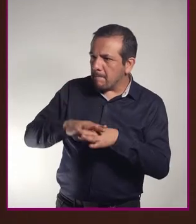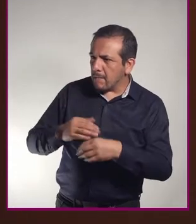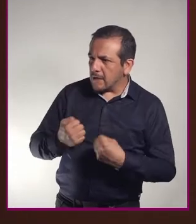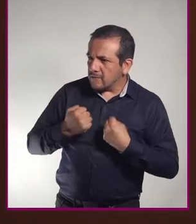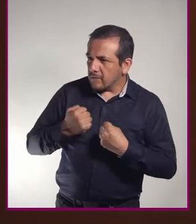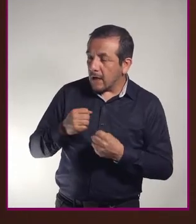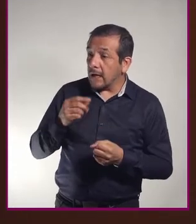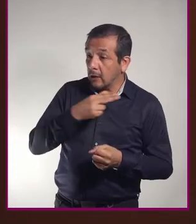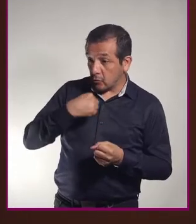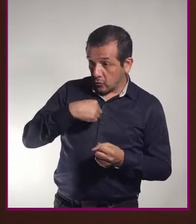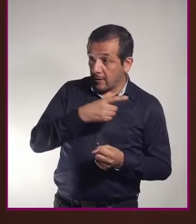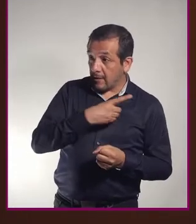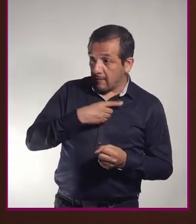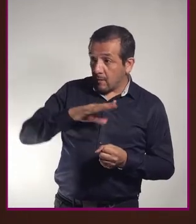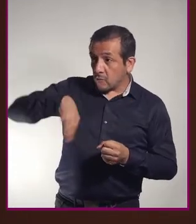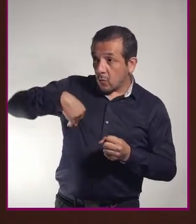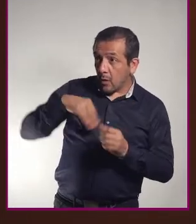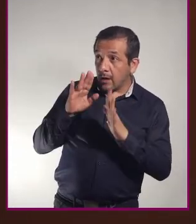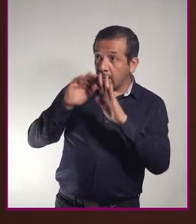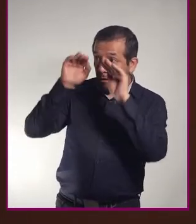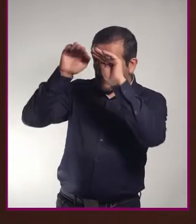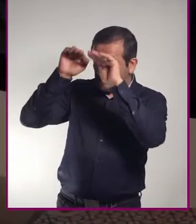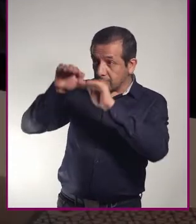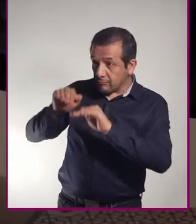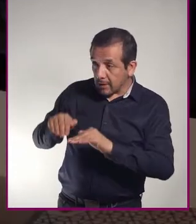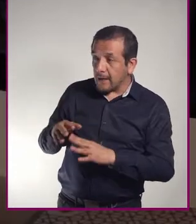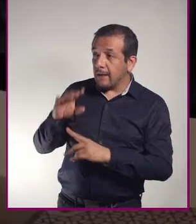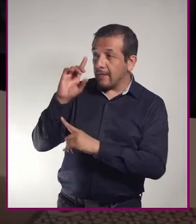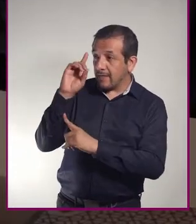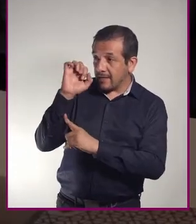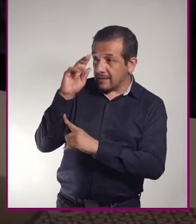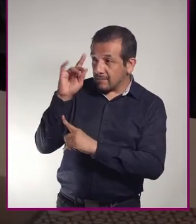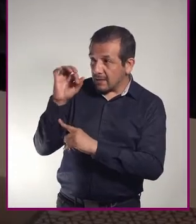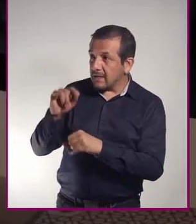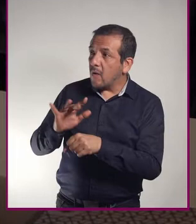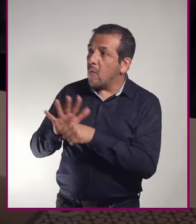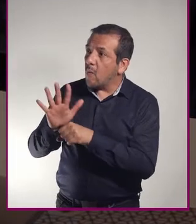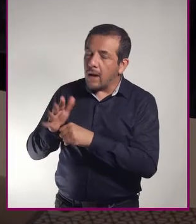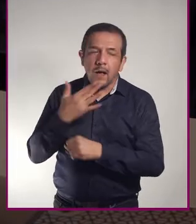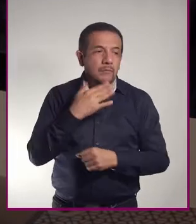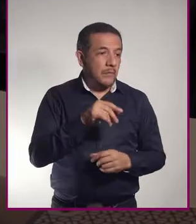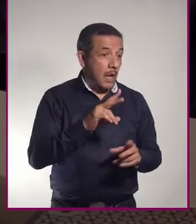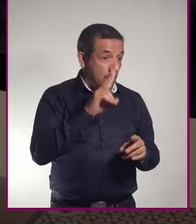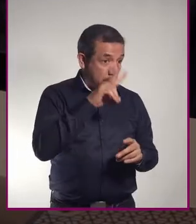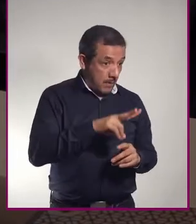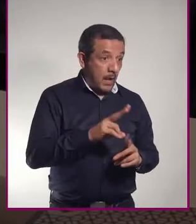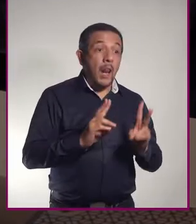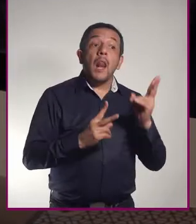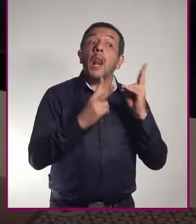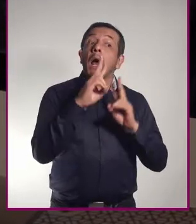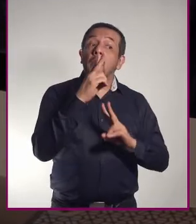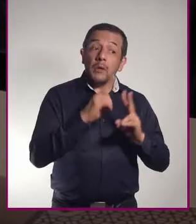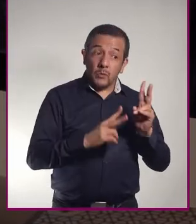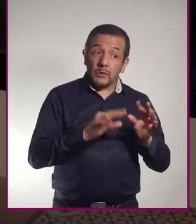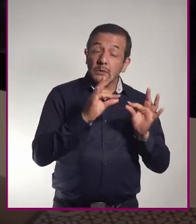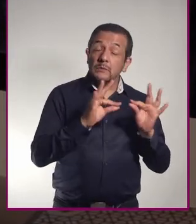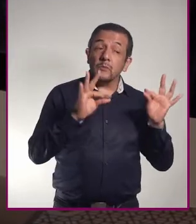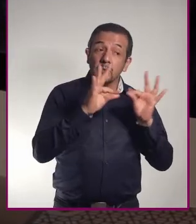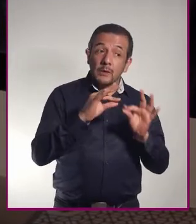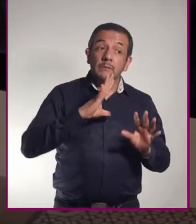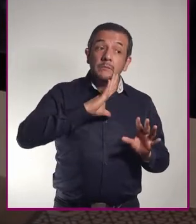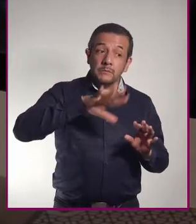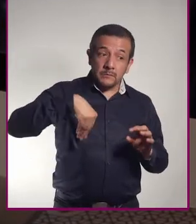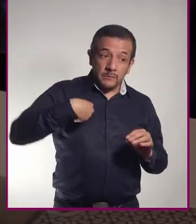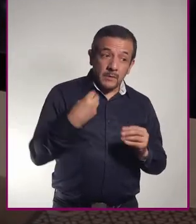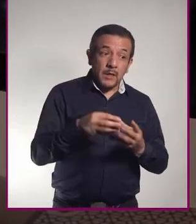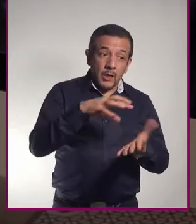presentes en nuestra despensa e integrados en nuestra dieta cotidiana? Sin duda, las verduras. La riqueza de verduras que tiene nuestro país